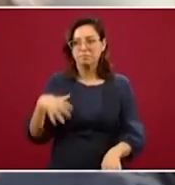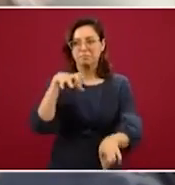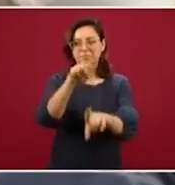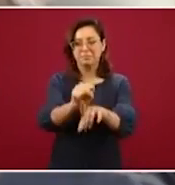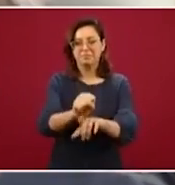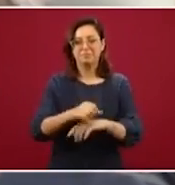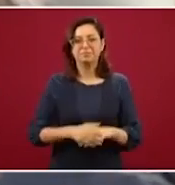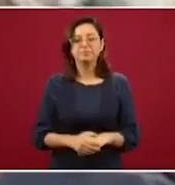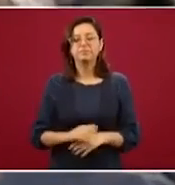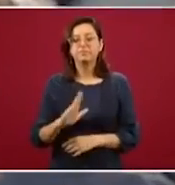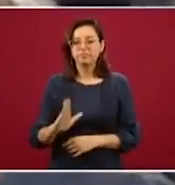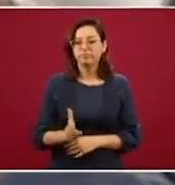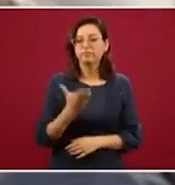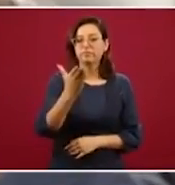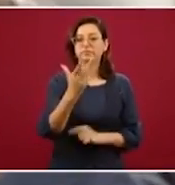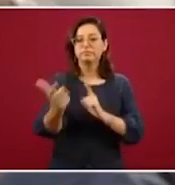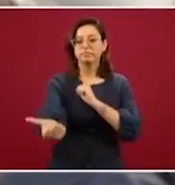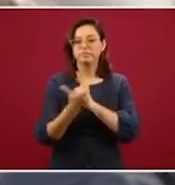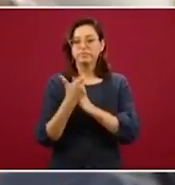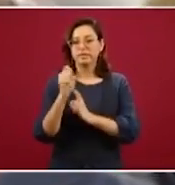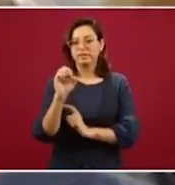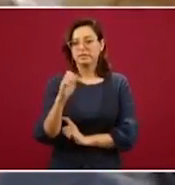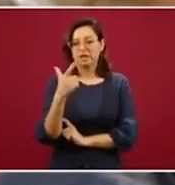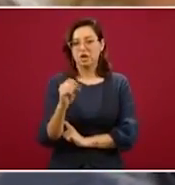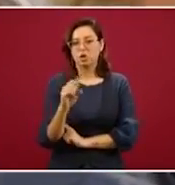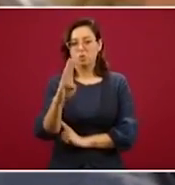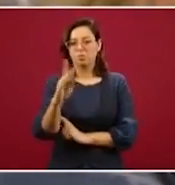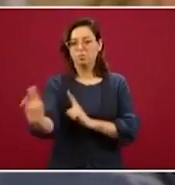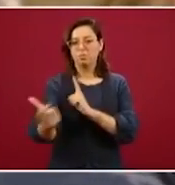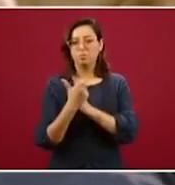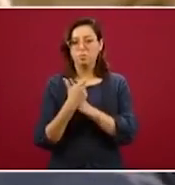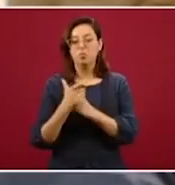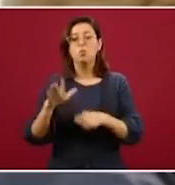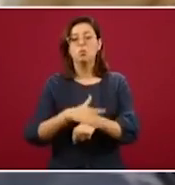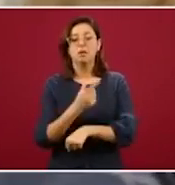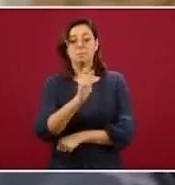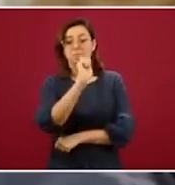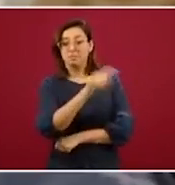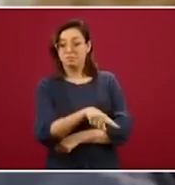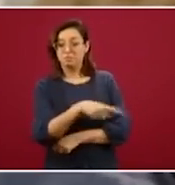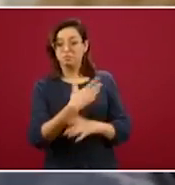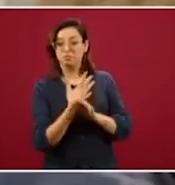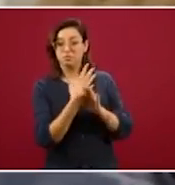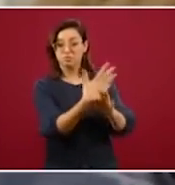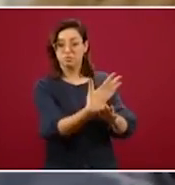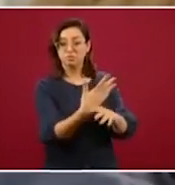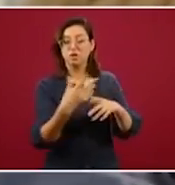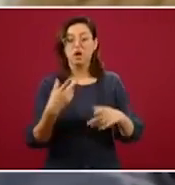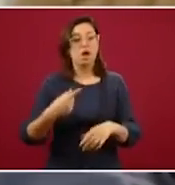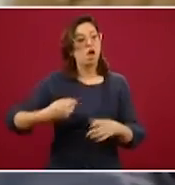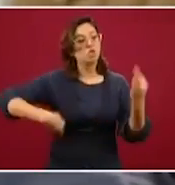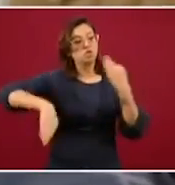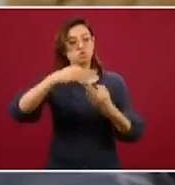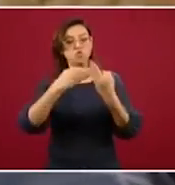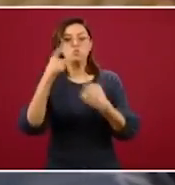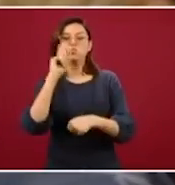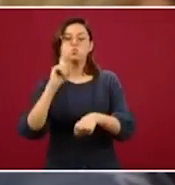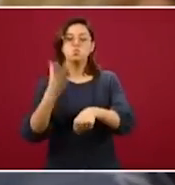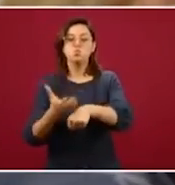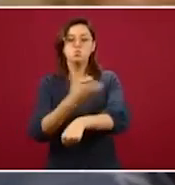Pido la protección de la Secretaría de Gobernación, porque fue el mismo sujeto que llamó a todas las compañeras que usted